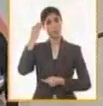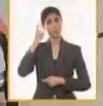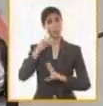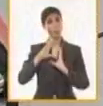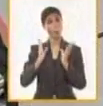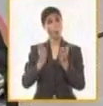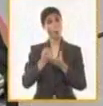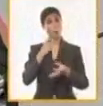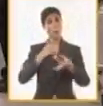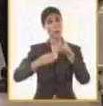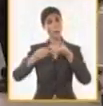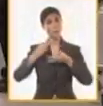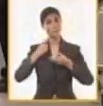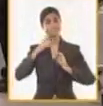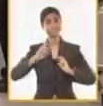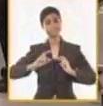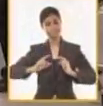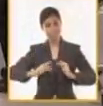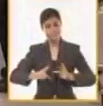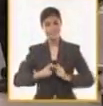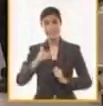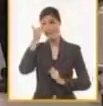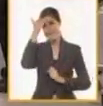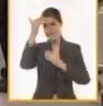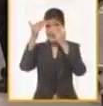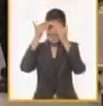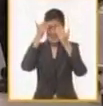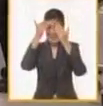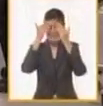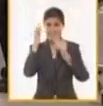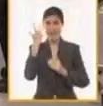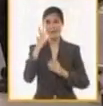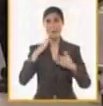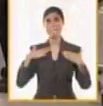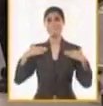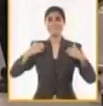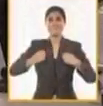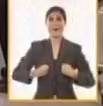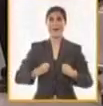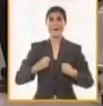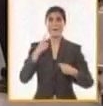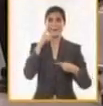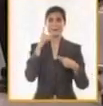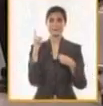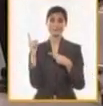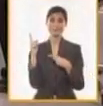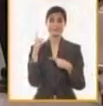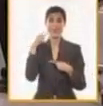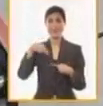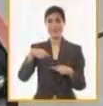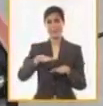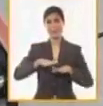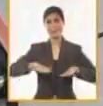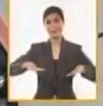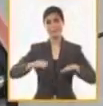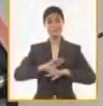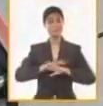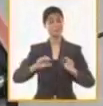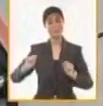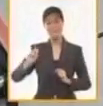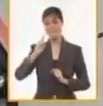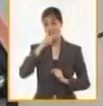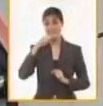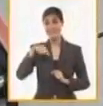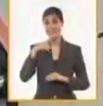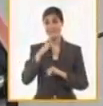Les reitero también el agradecimiento al embajador por habernos acompañado en la noche de hoy. Y bueno, nos despedimos